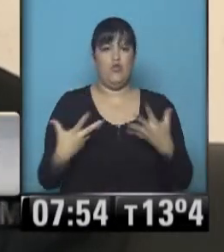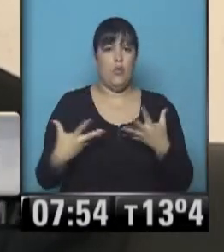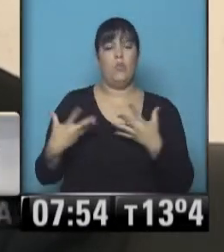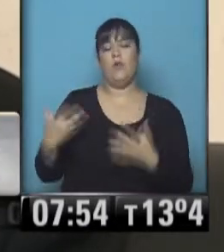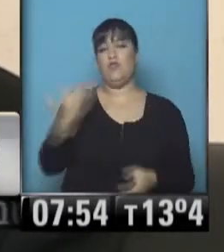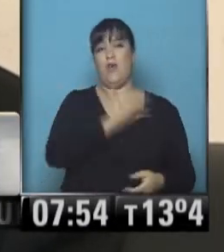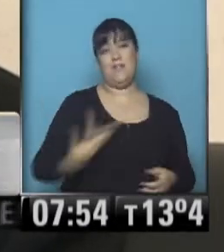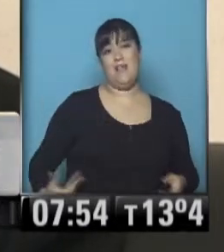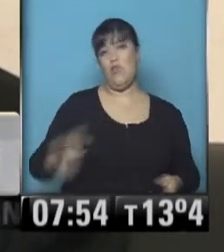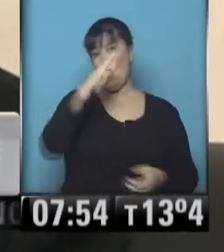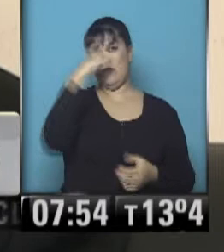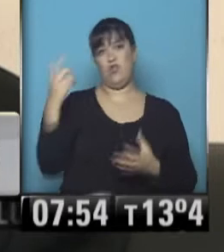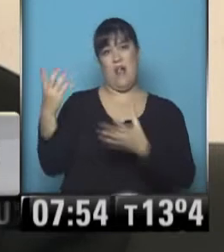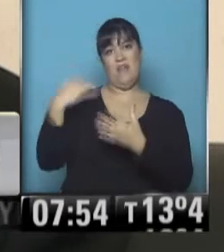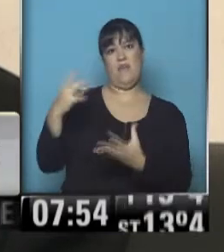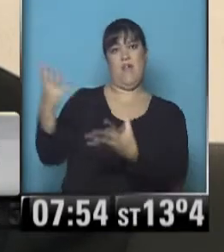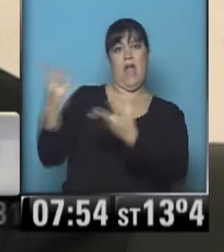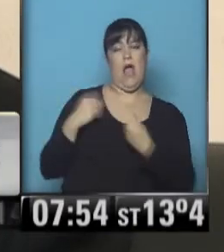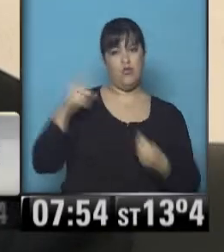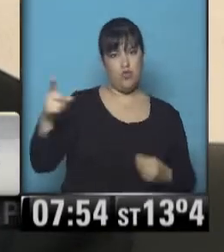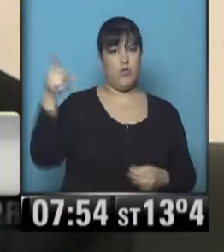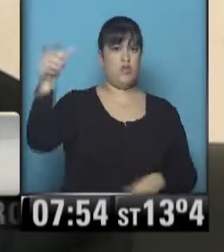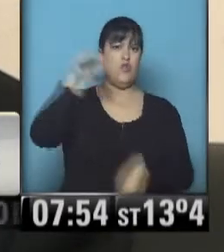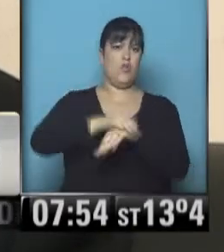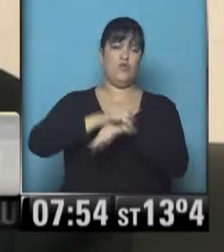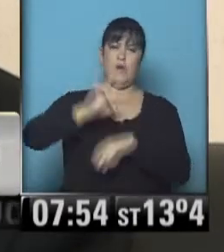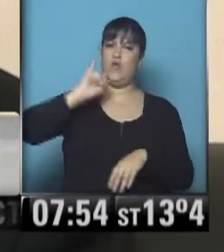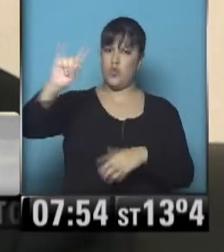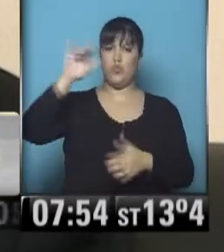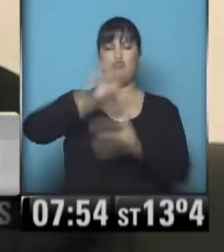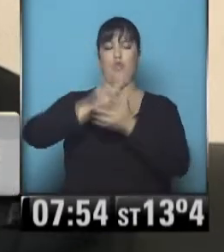Estado Nacional, que está asumiendo la responsabilidad de ocuparse de estos temas,